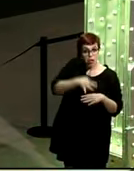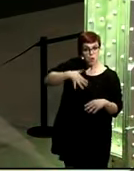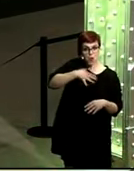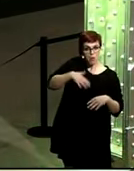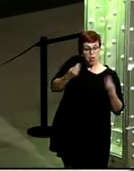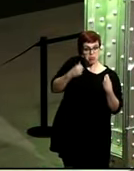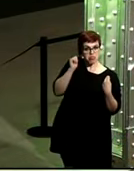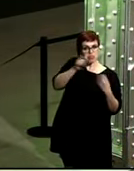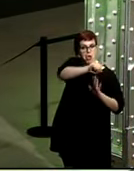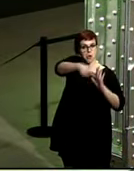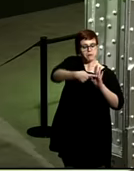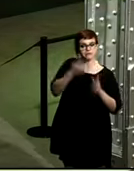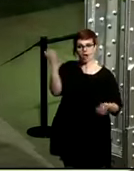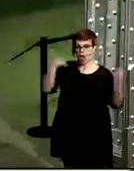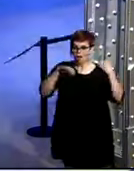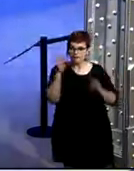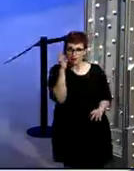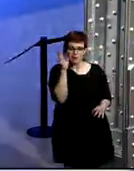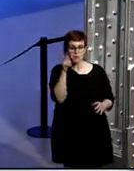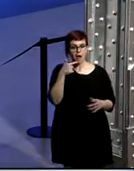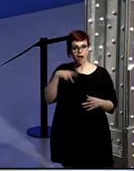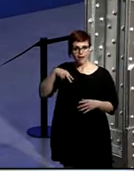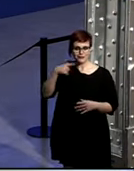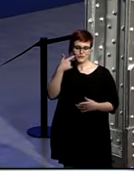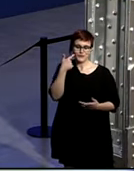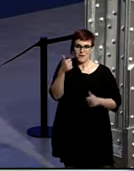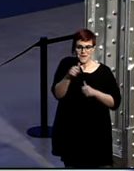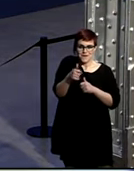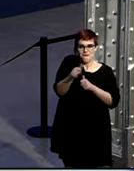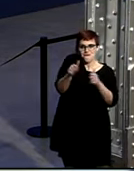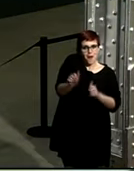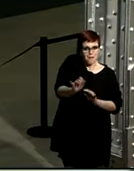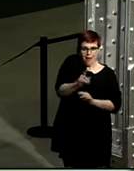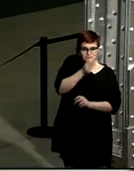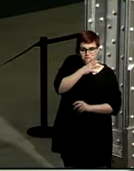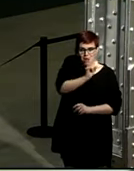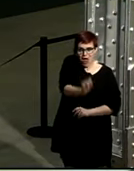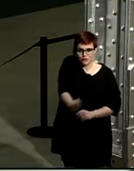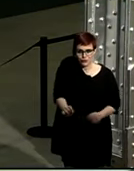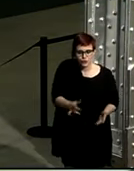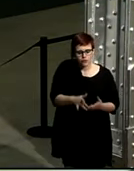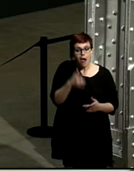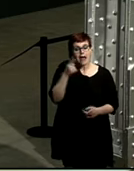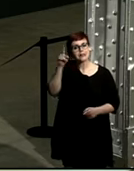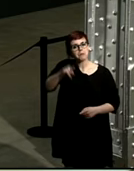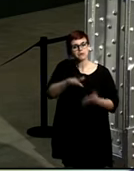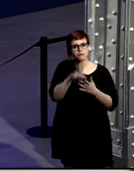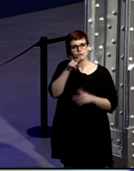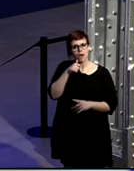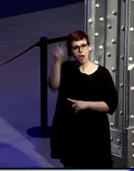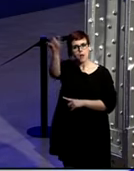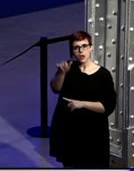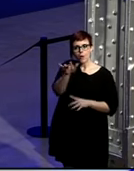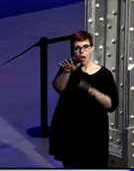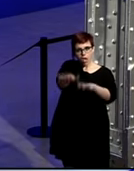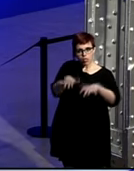la vida atravesando Eso- ese camino hacia la gloria. Eso es impagable. O yo, de hecho, en los momentos que estaba viendo la película, estaba todo el rato